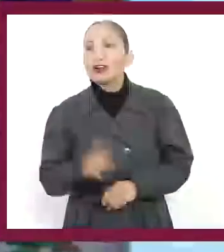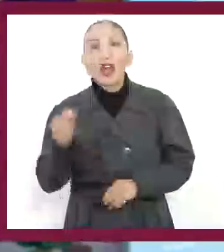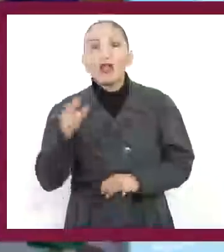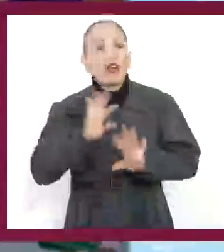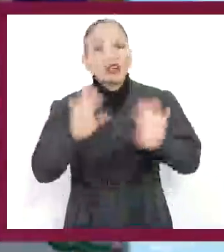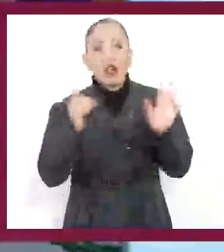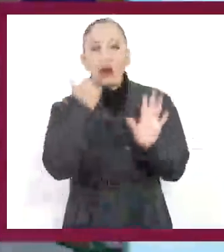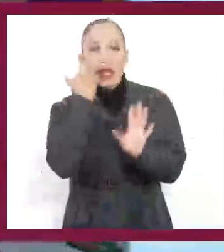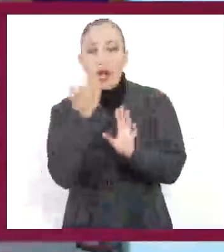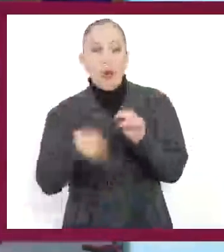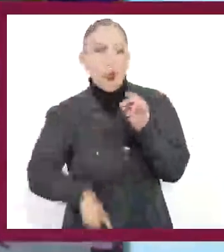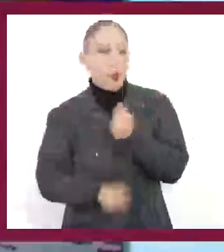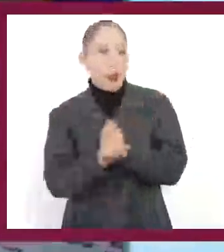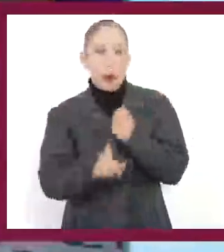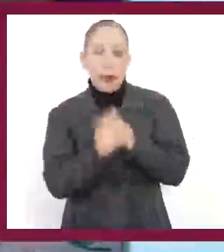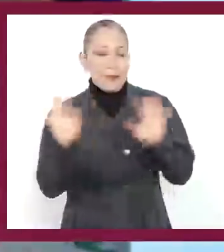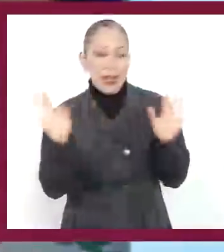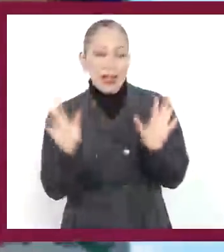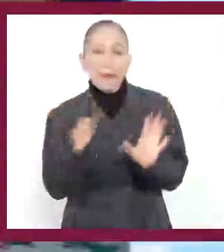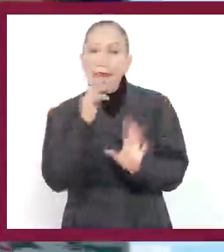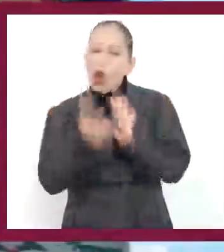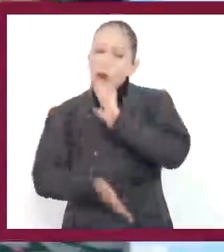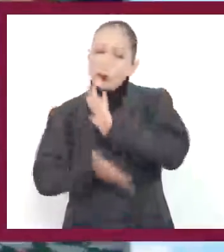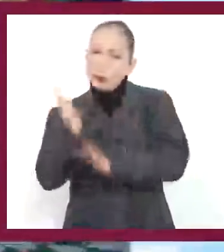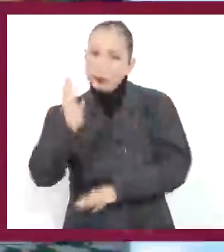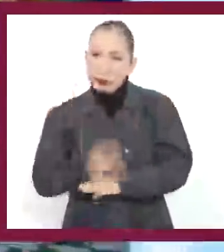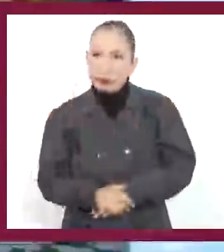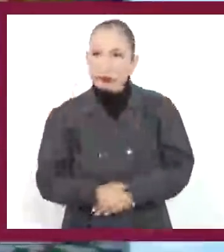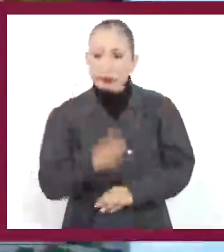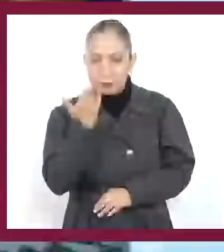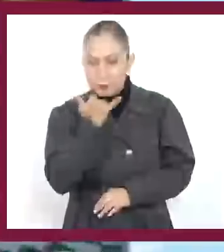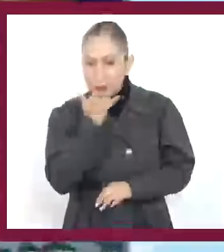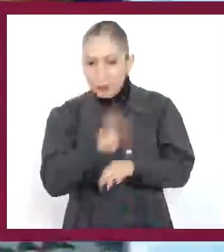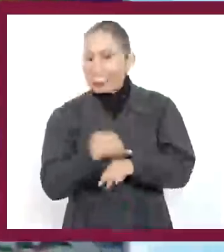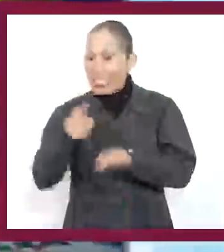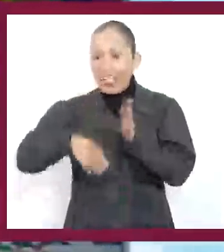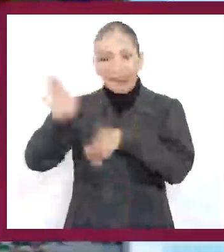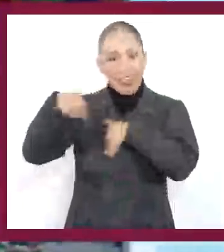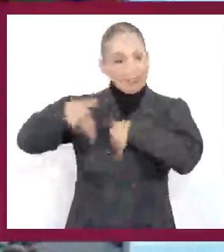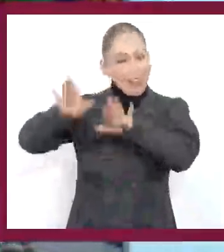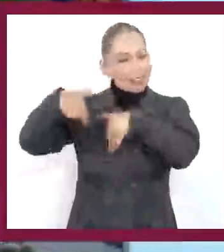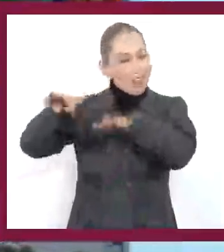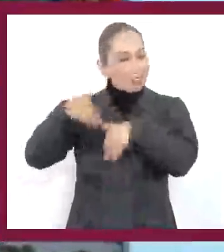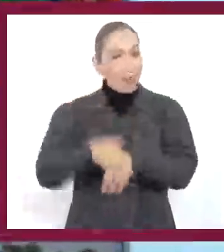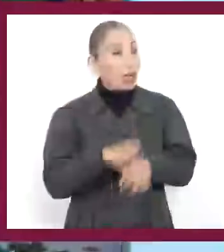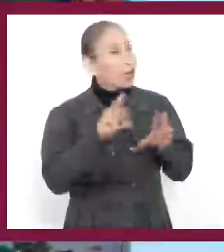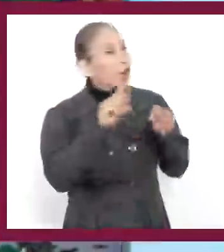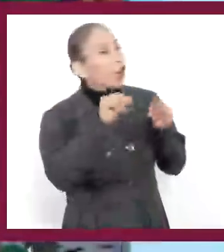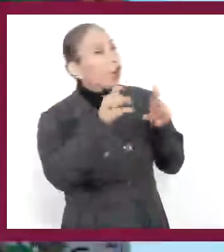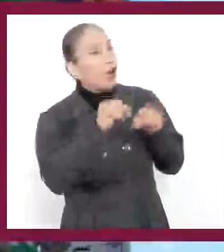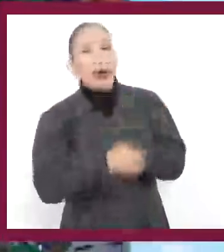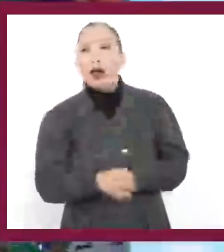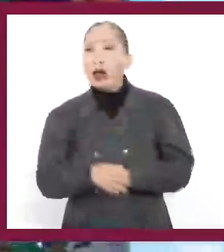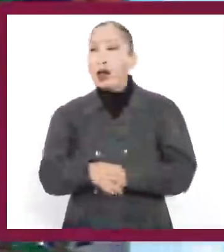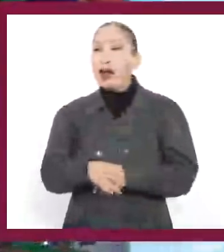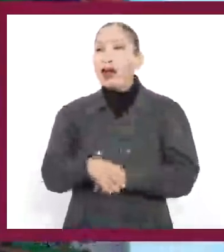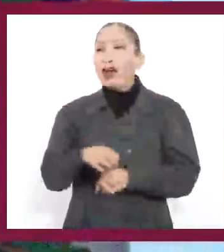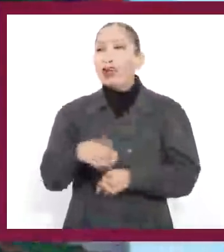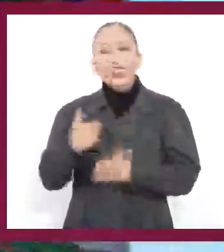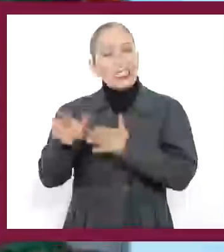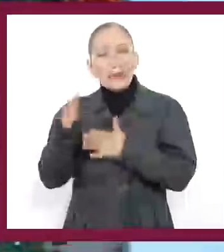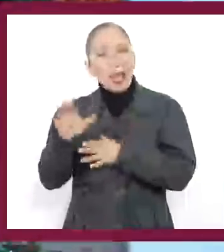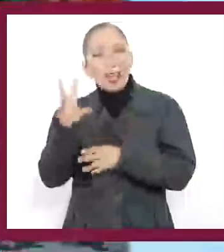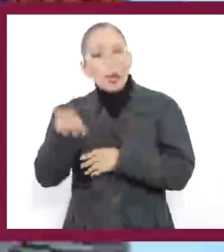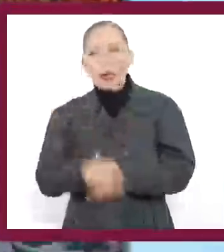No, yo no quiero causar ningún problema, es mejor que me vaya. Con permiso. Sí, vete. No, Que se vaya, que se vaya. Blancanieves, Que se vaya.